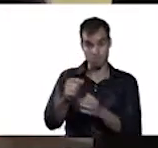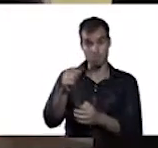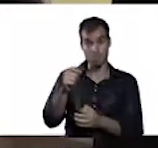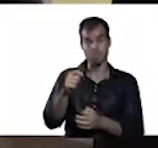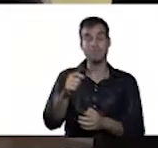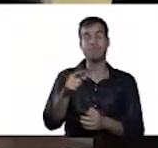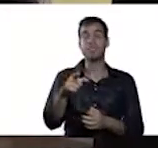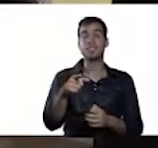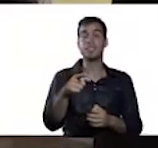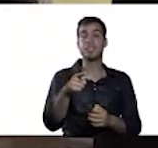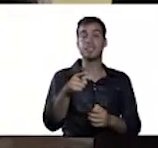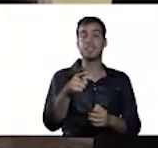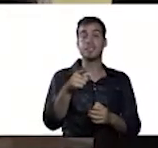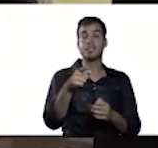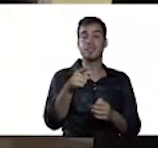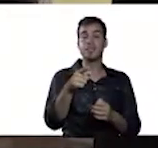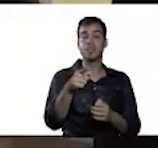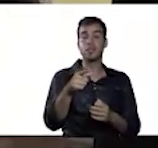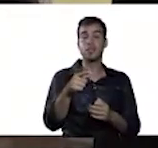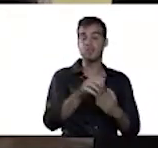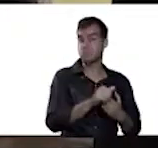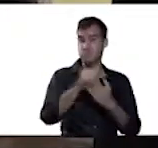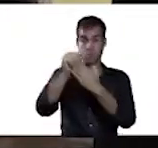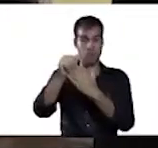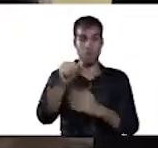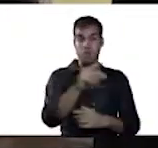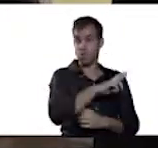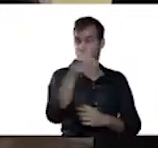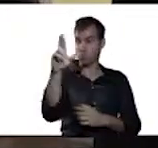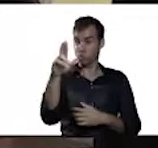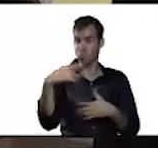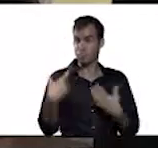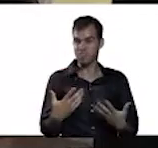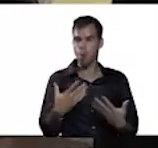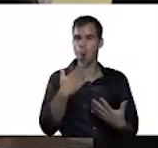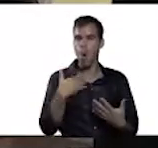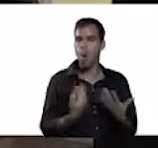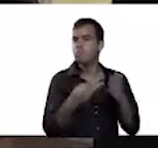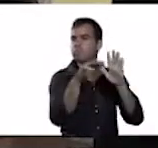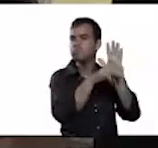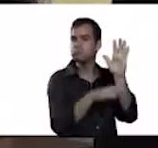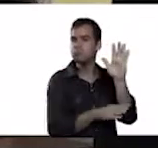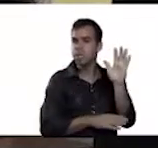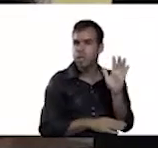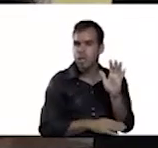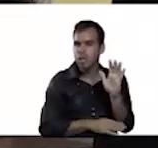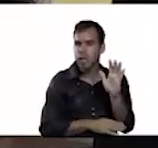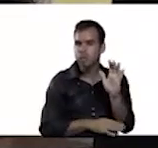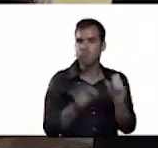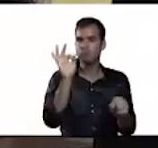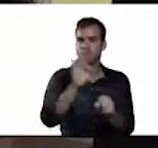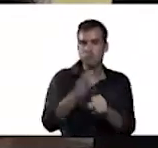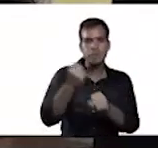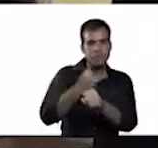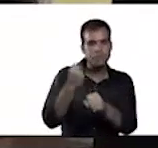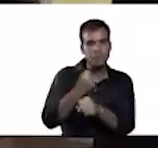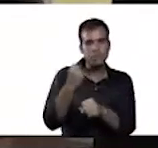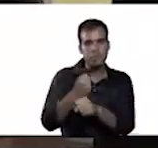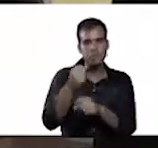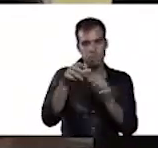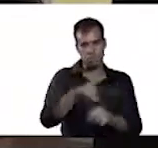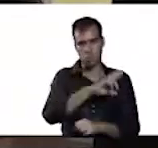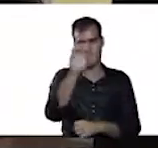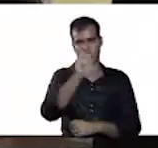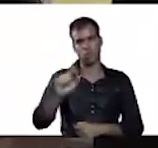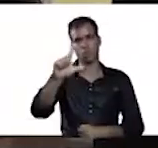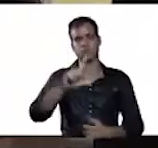al frente de esa revolución, cómo va a impulsar esas medidas que van a ir radicalizando